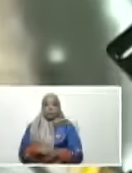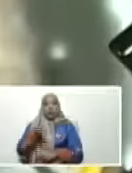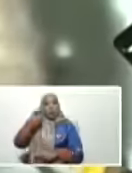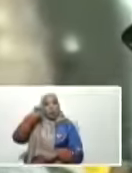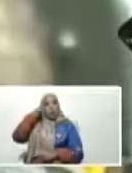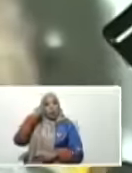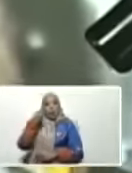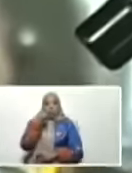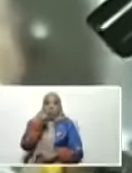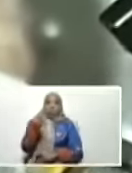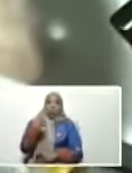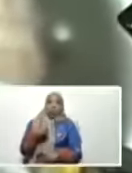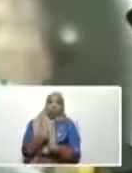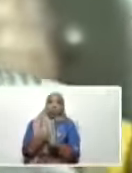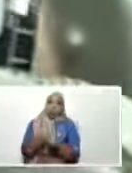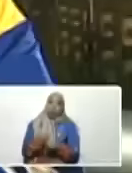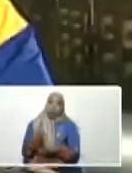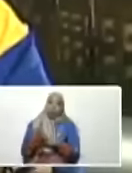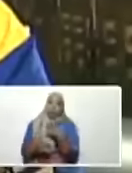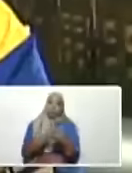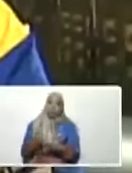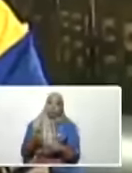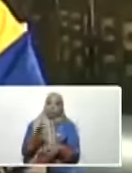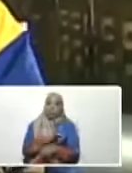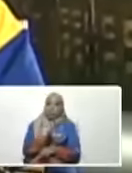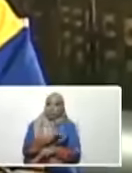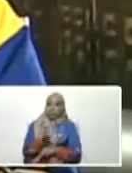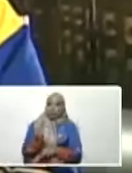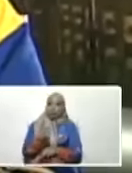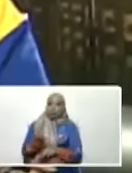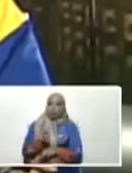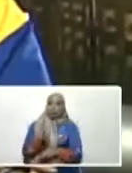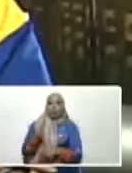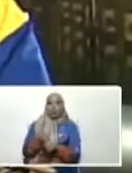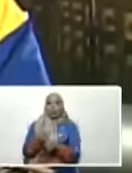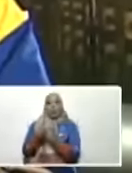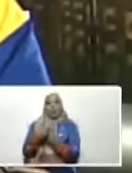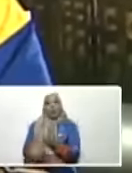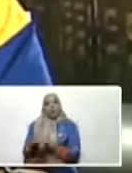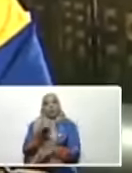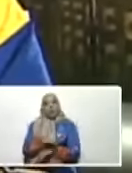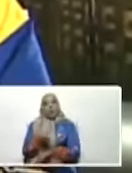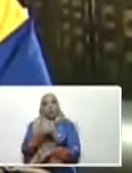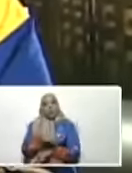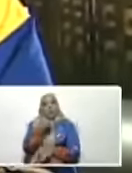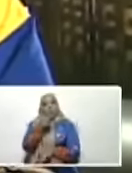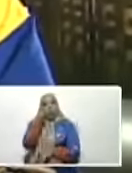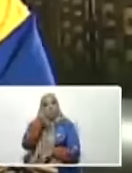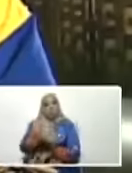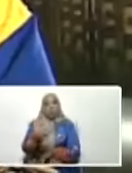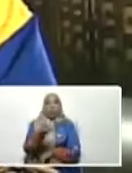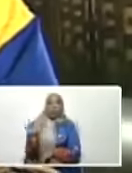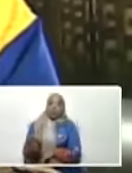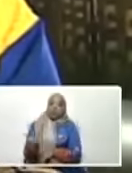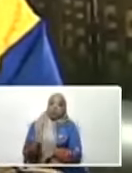recurso que se suma como riqueza para garantizar los derechos sociales y laborales del pueblo de